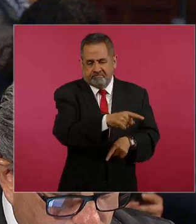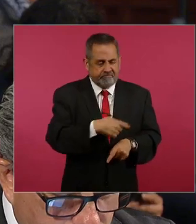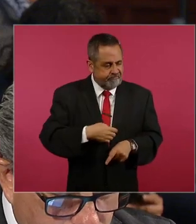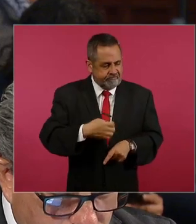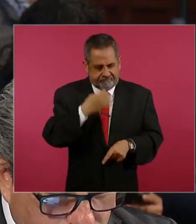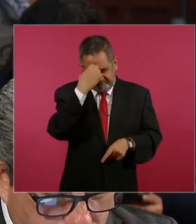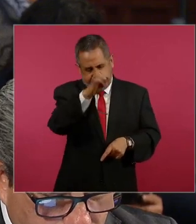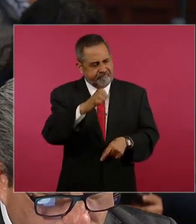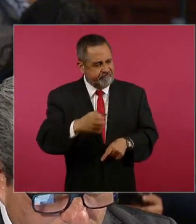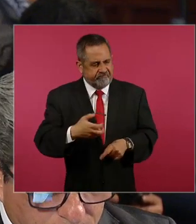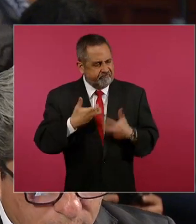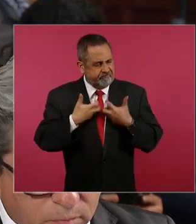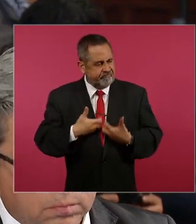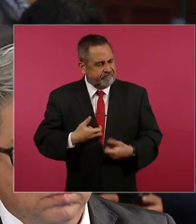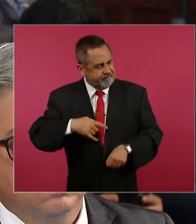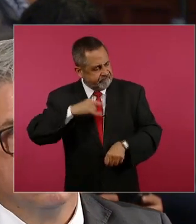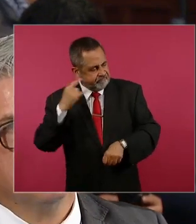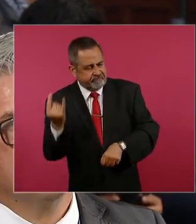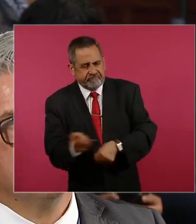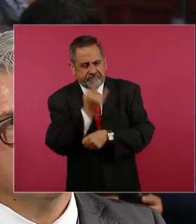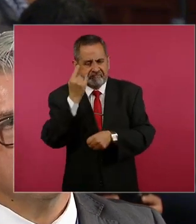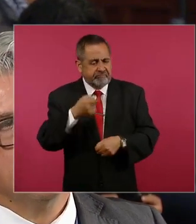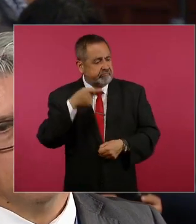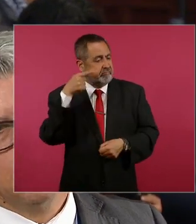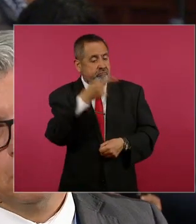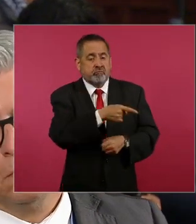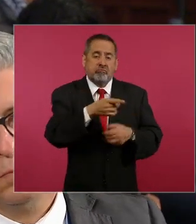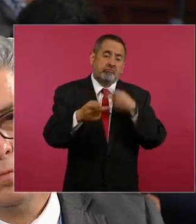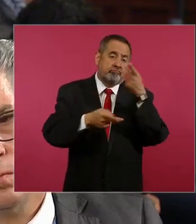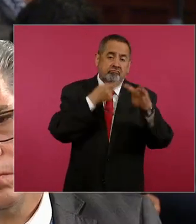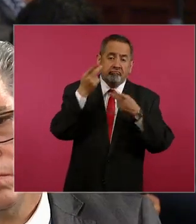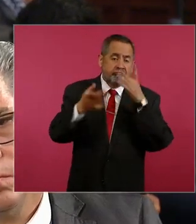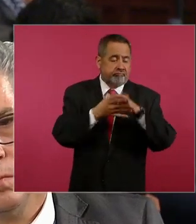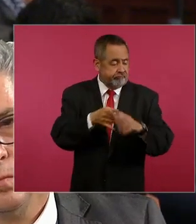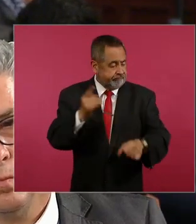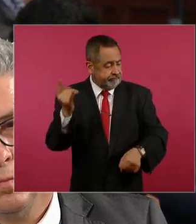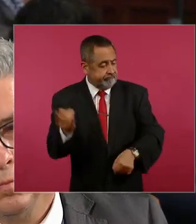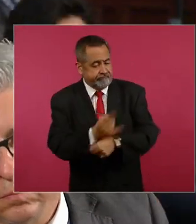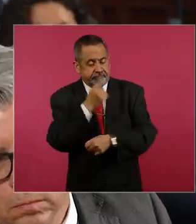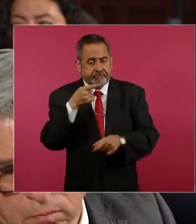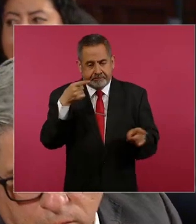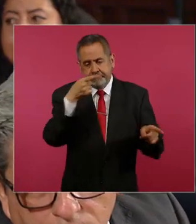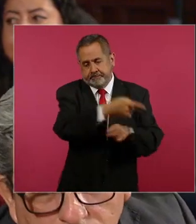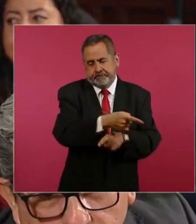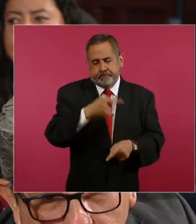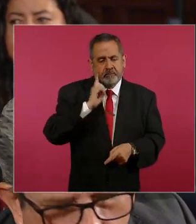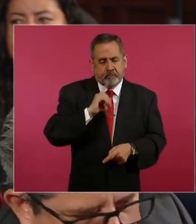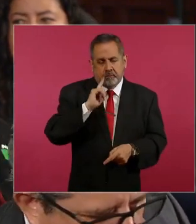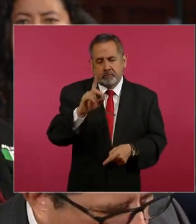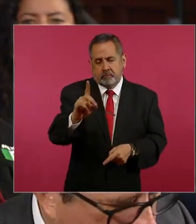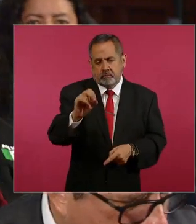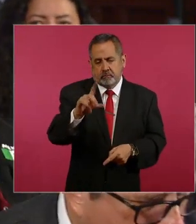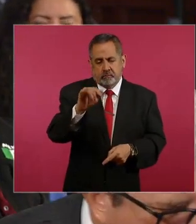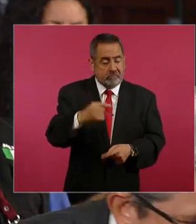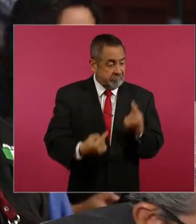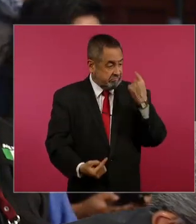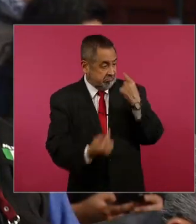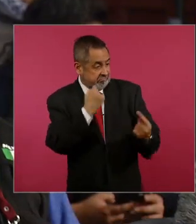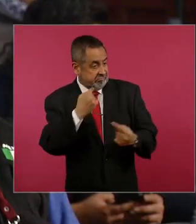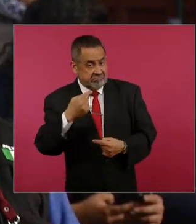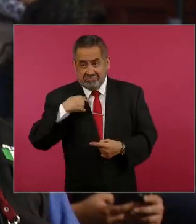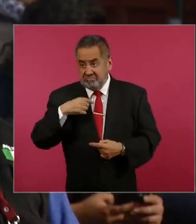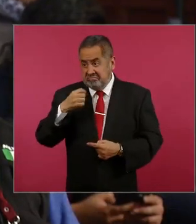descontento y decepción tras sus recientes comentarios. Al etiquetarnos como agitadores y